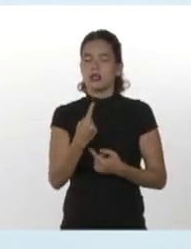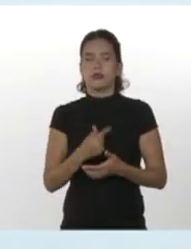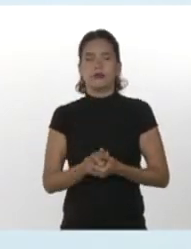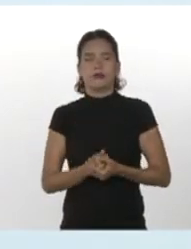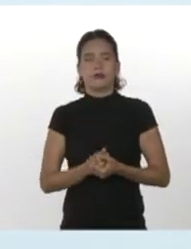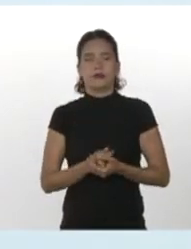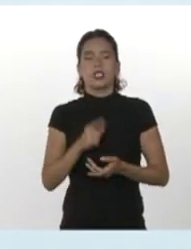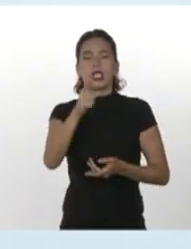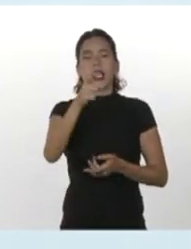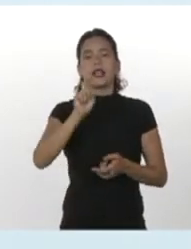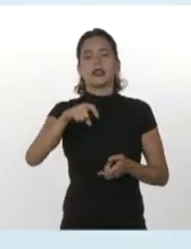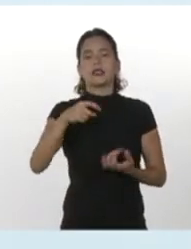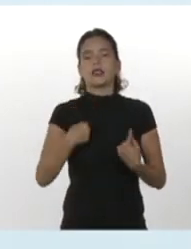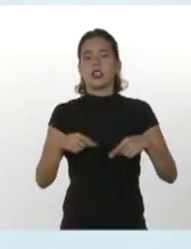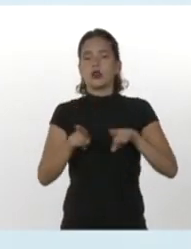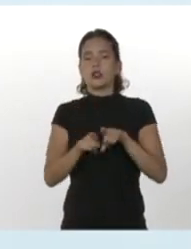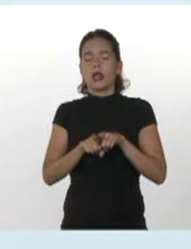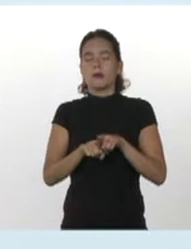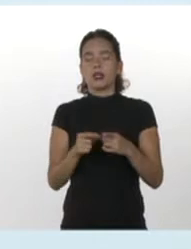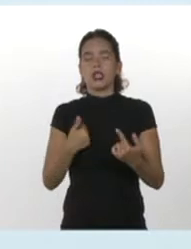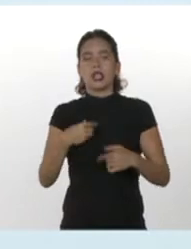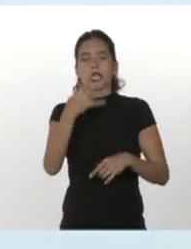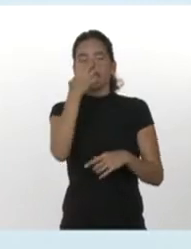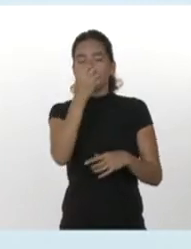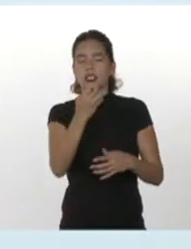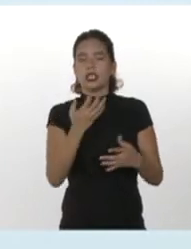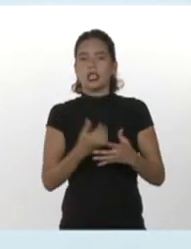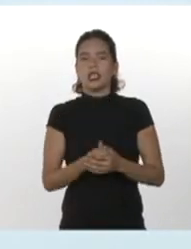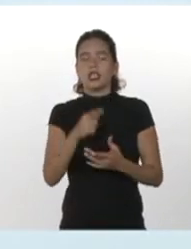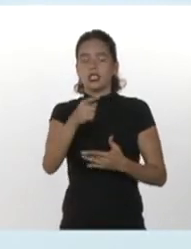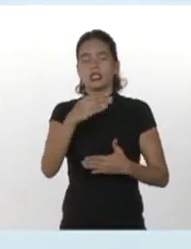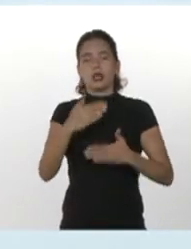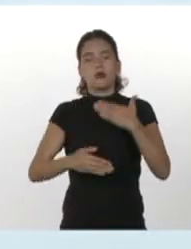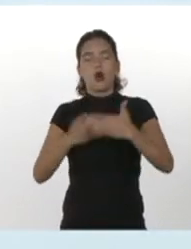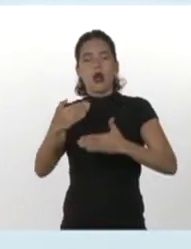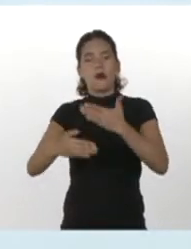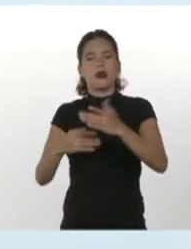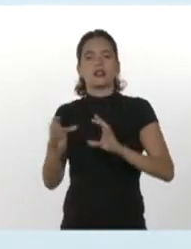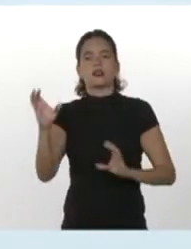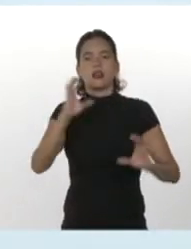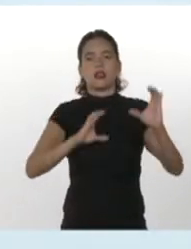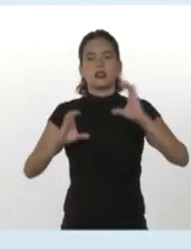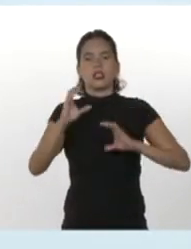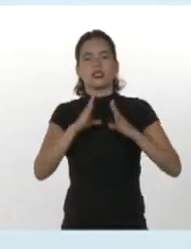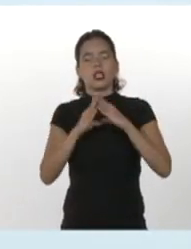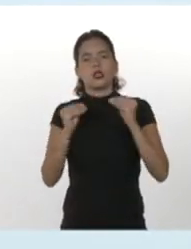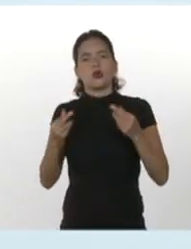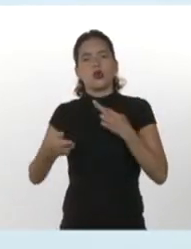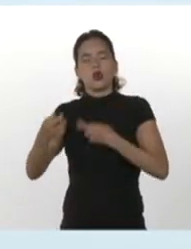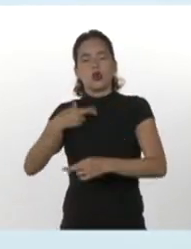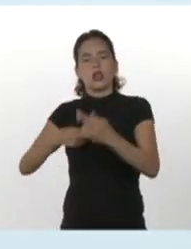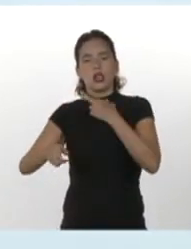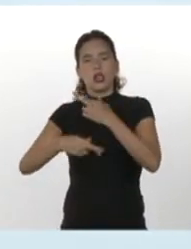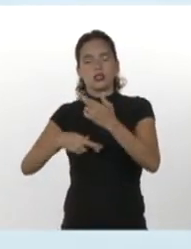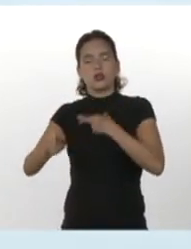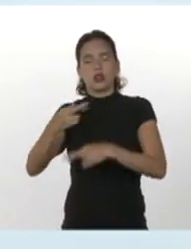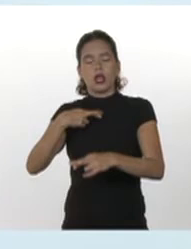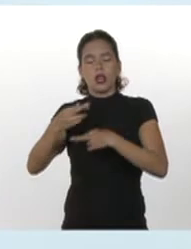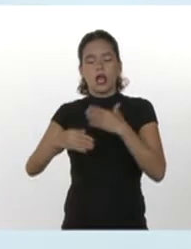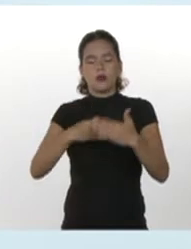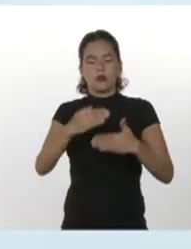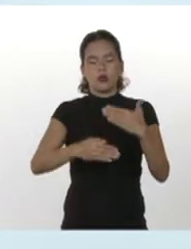mencionando. Es necesario también comprender que así como avanza la ciencia, todo lo referido al proceso de lectura